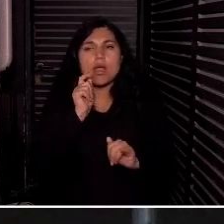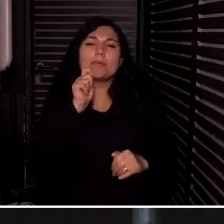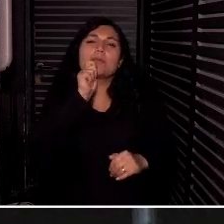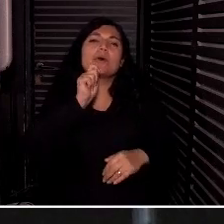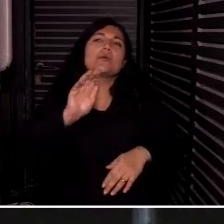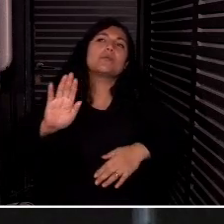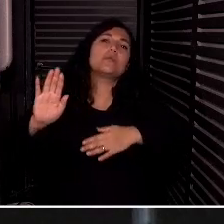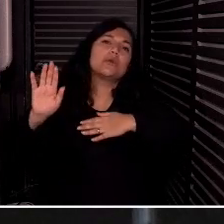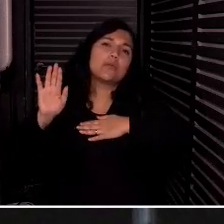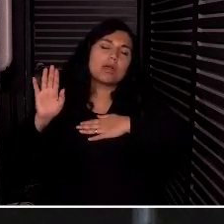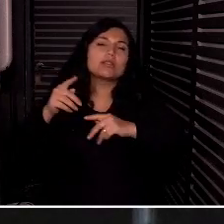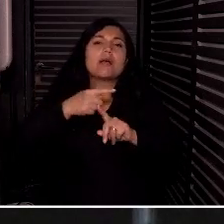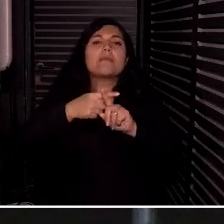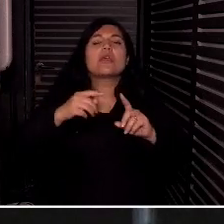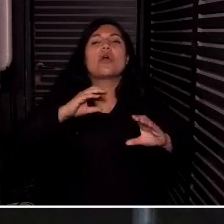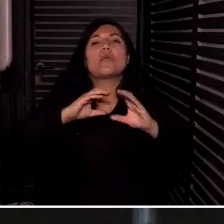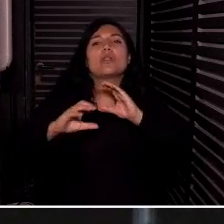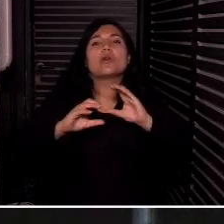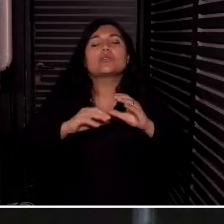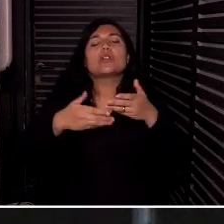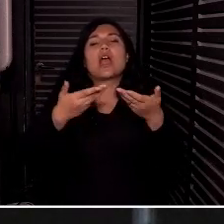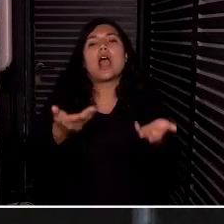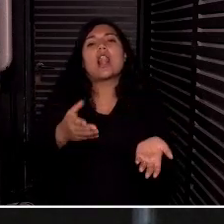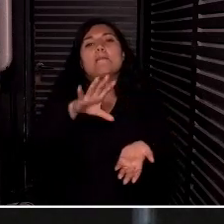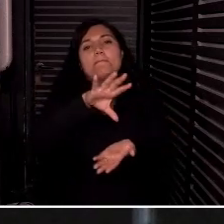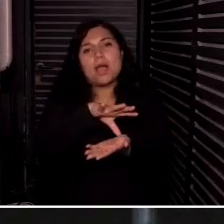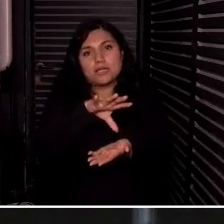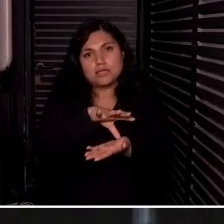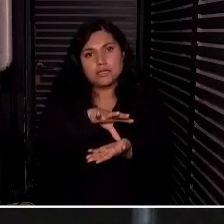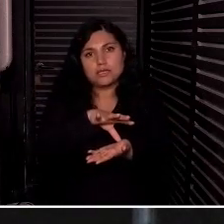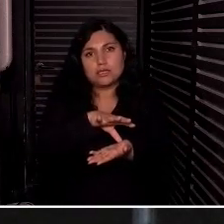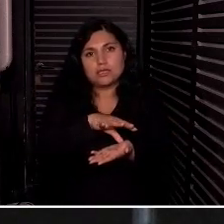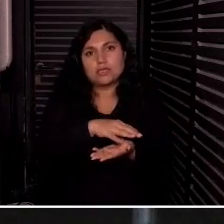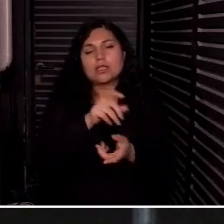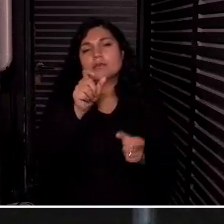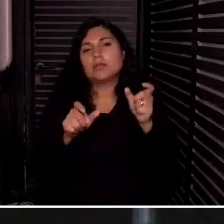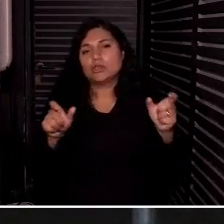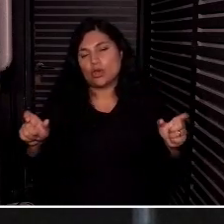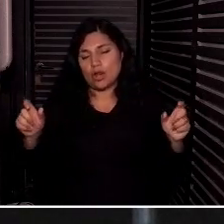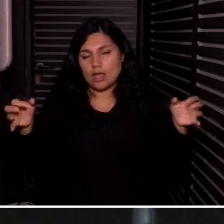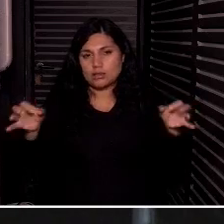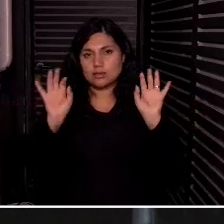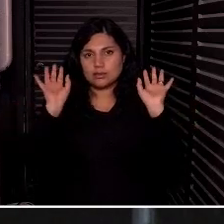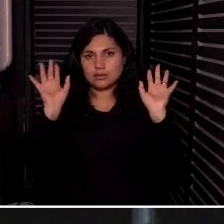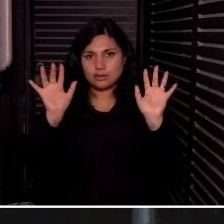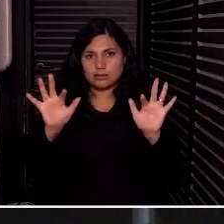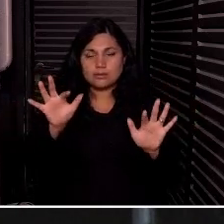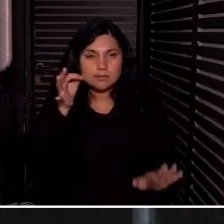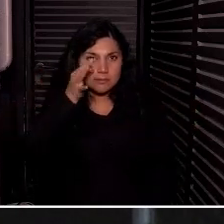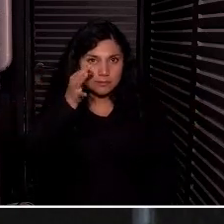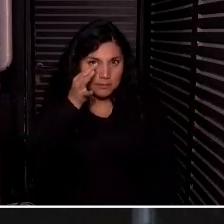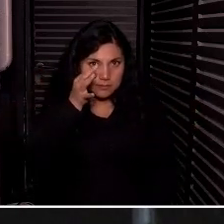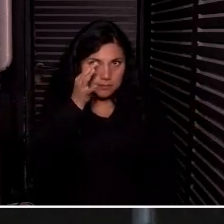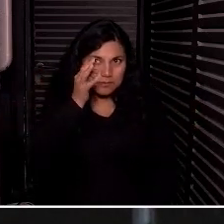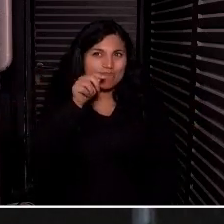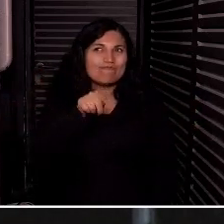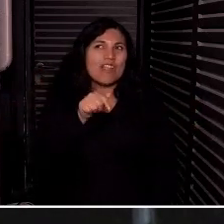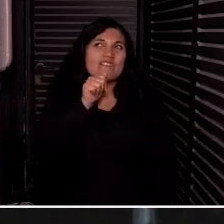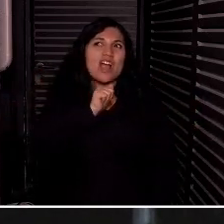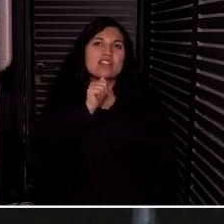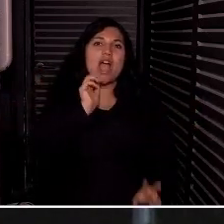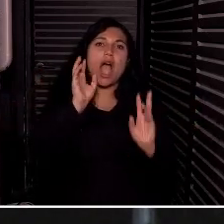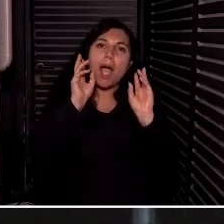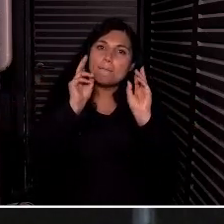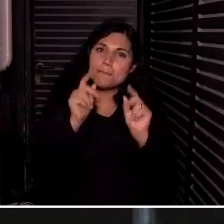hace el medio de comunicación al país particularmente a su audiencia y yo creo que eso ha tenido poca aplicación lo los